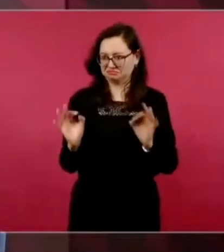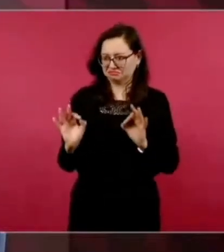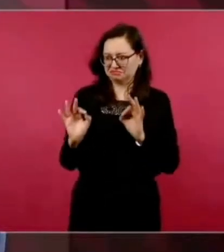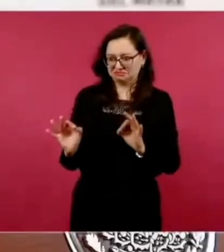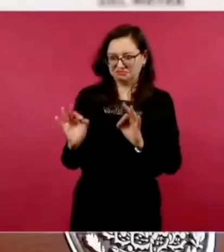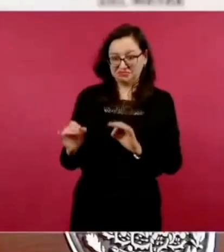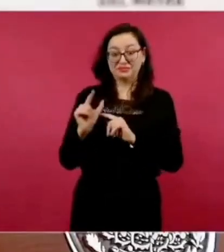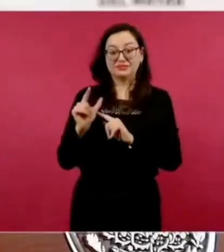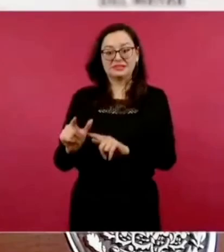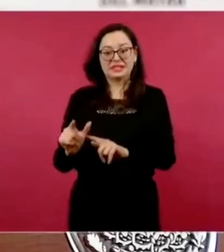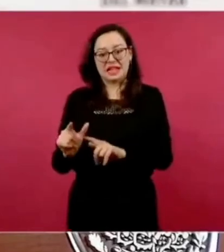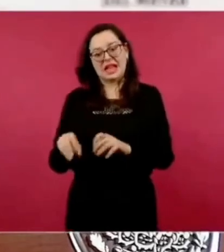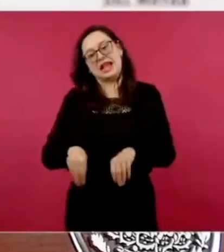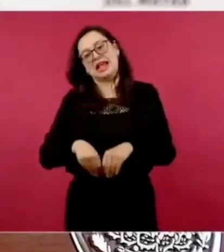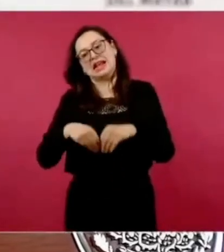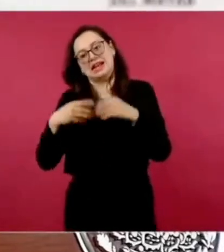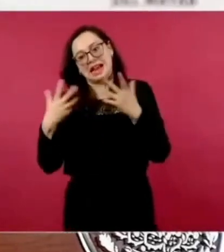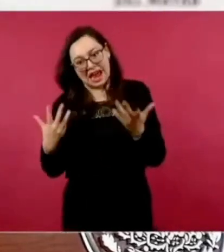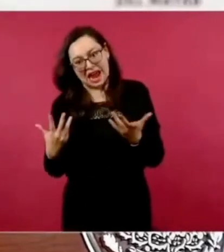a 16.60.